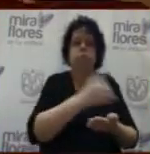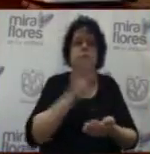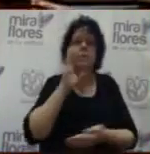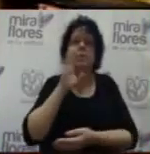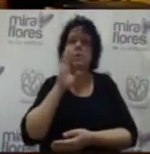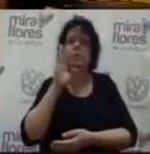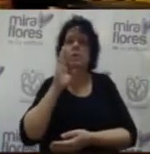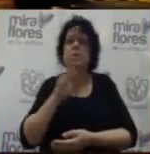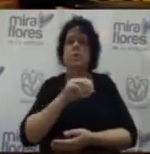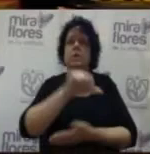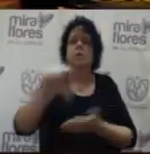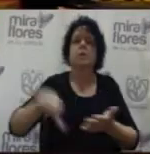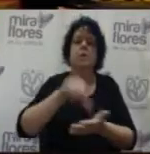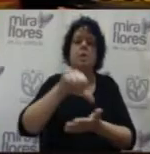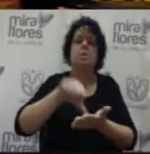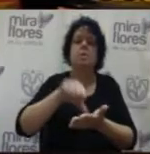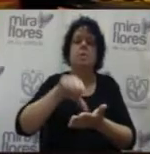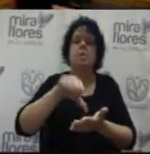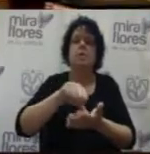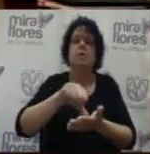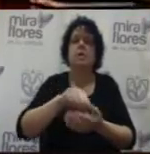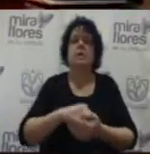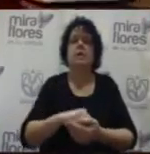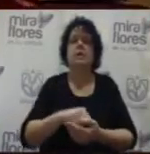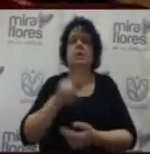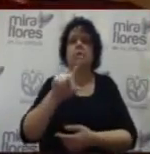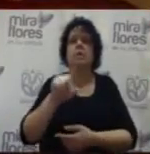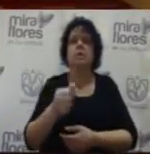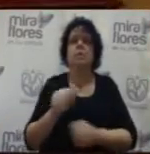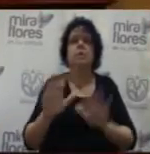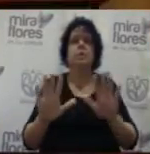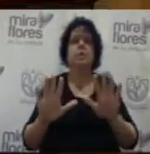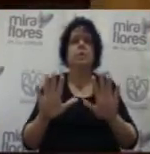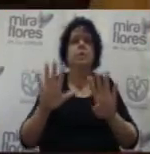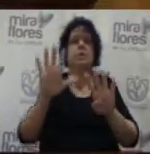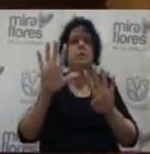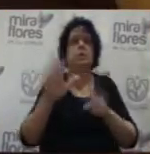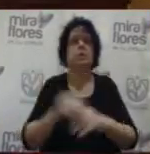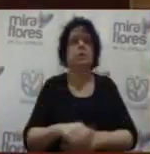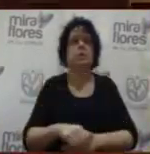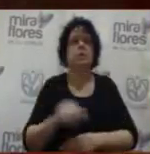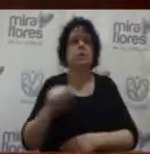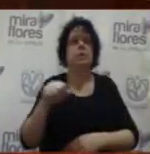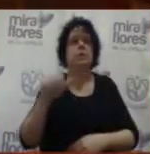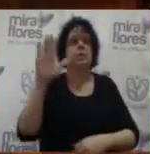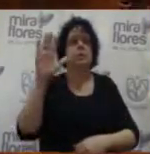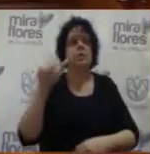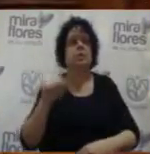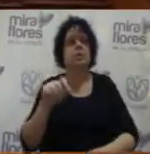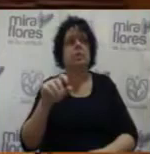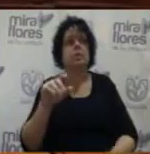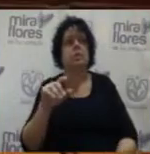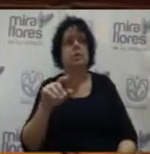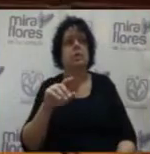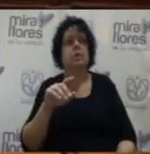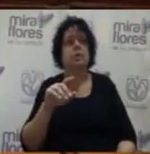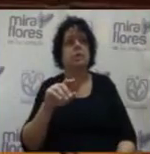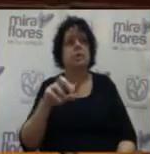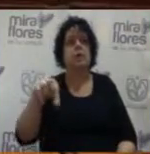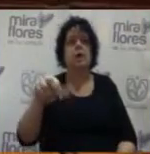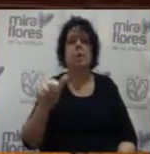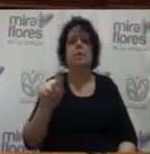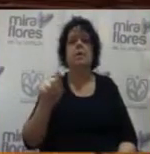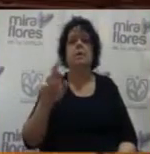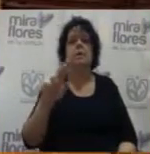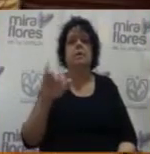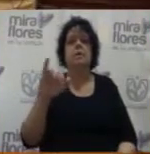públicos y serenazgo para el ejercicio 2019. ¿Al debate? Sí. Le damos el uso de la palabra a la señora Patricia